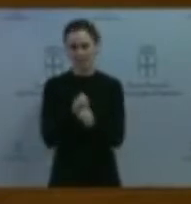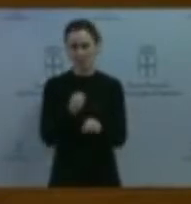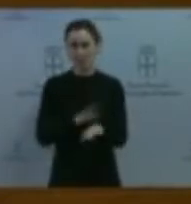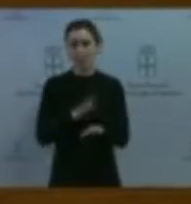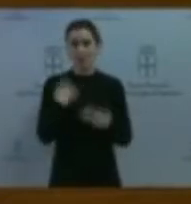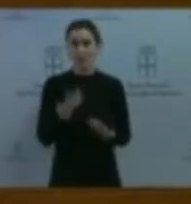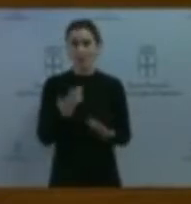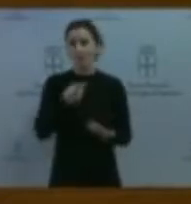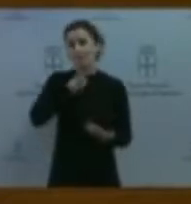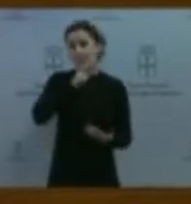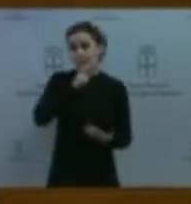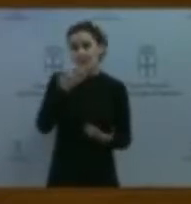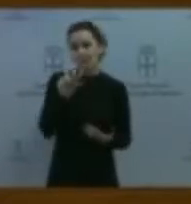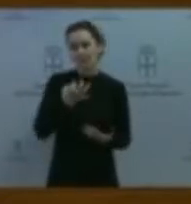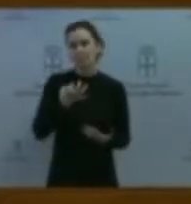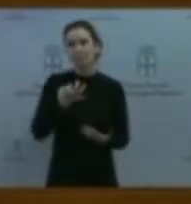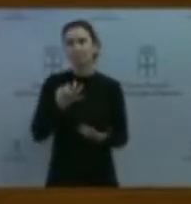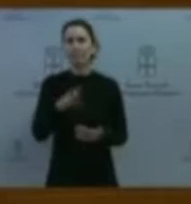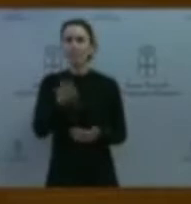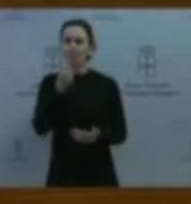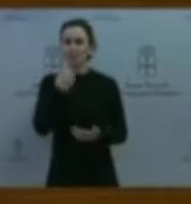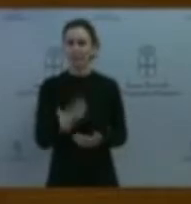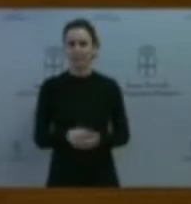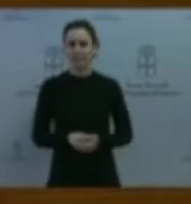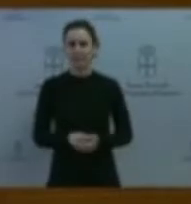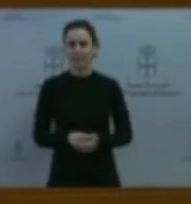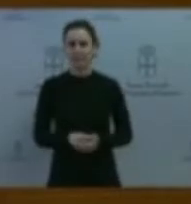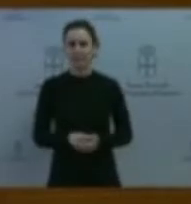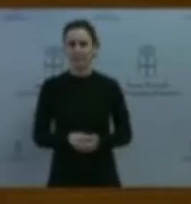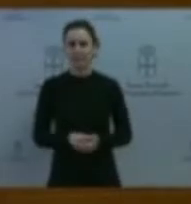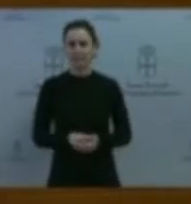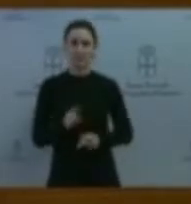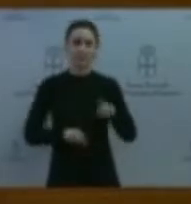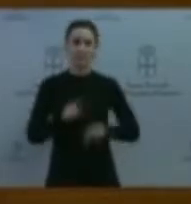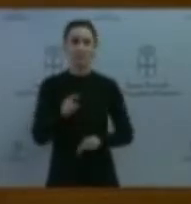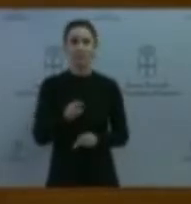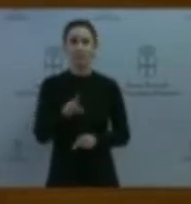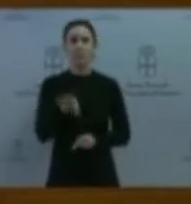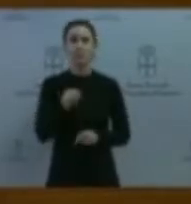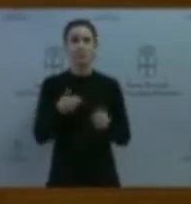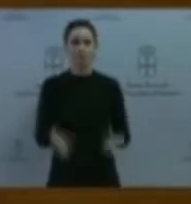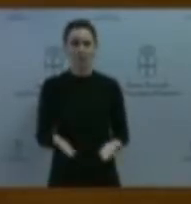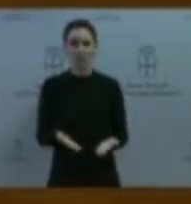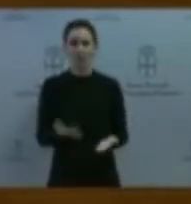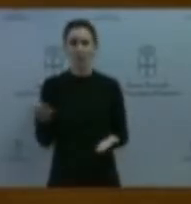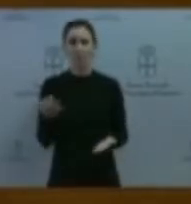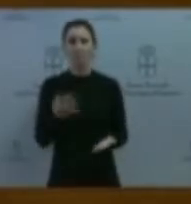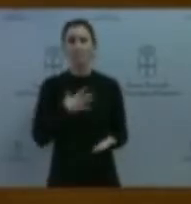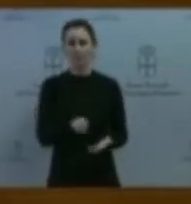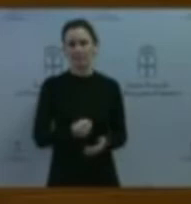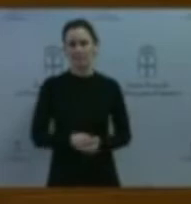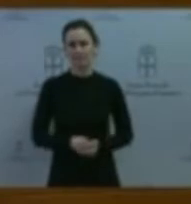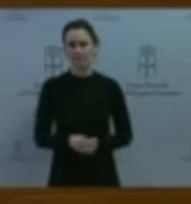decisiones. Y para tomar según qué decisiones compartimos, hay que ser valiente. Nuestra fuerza política